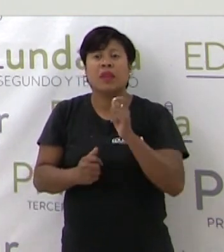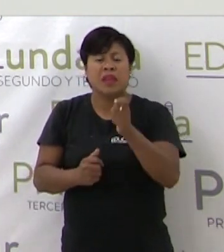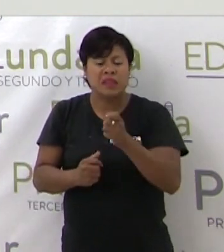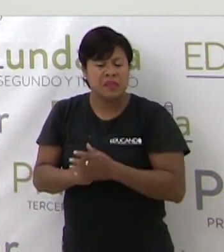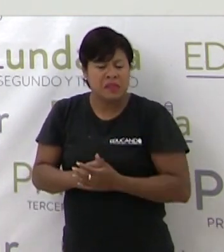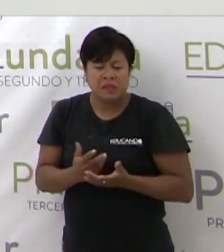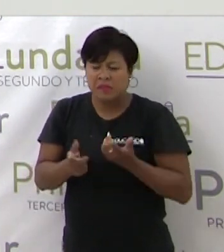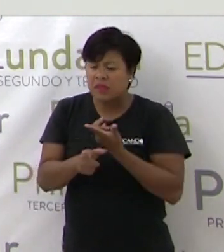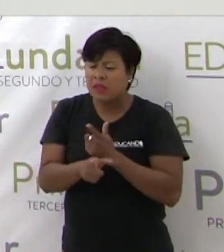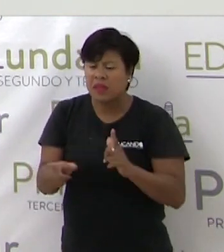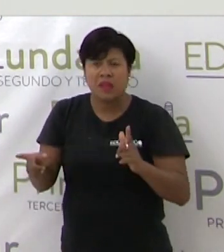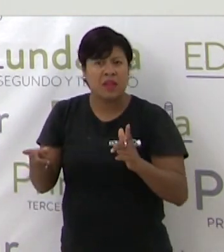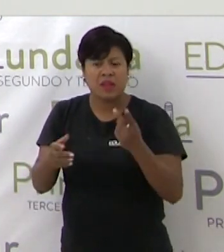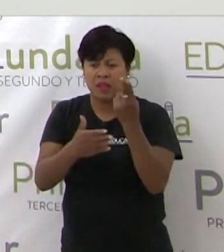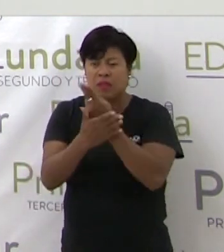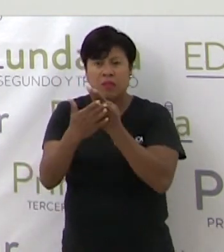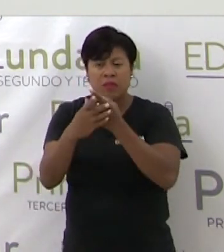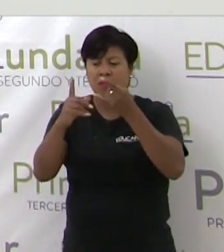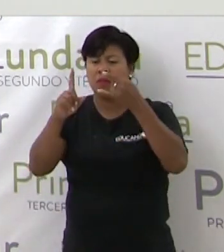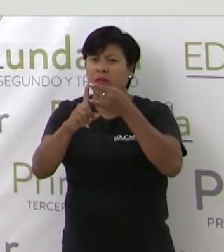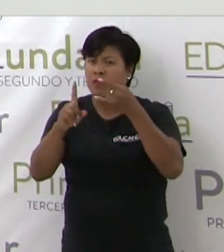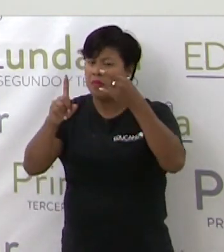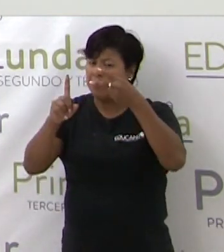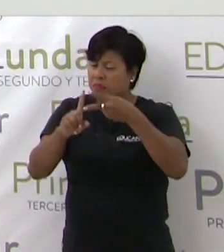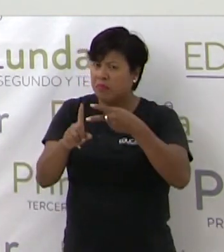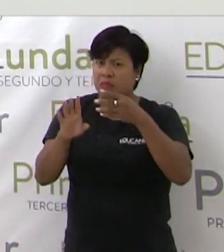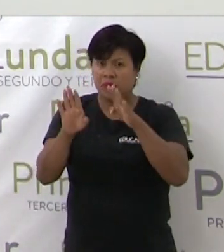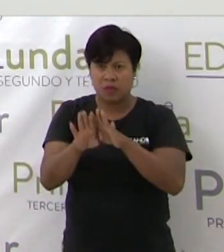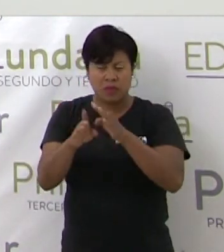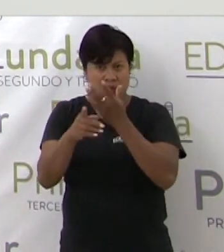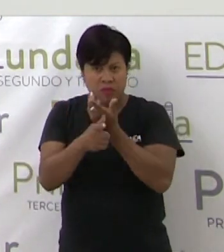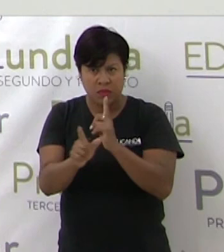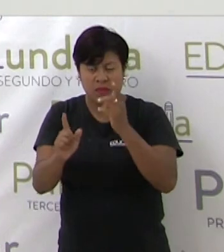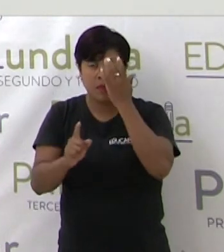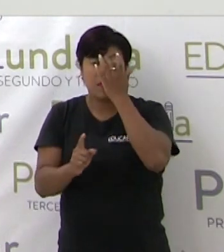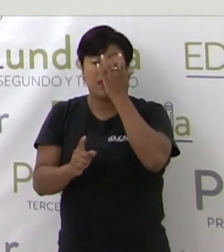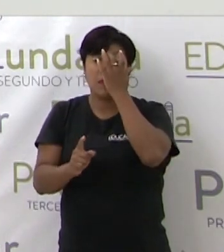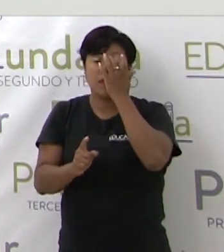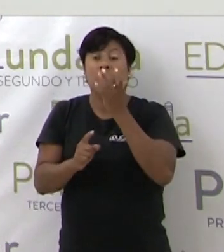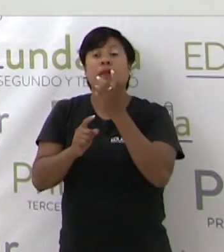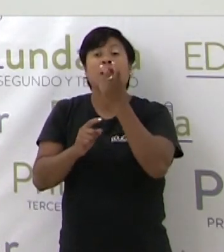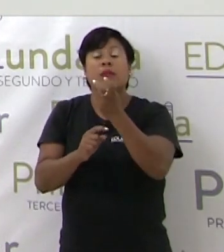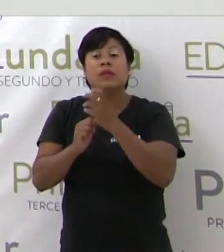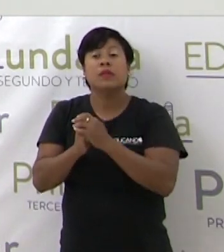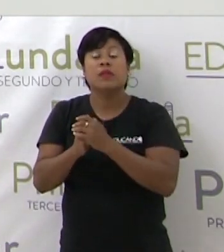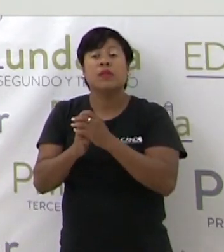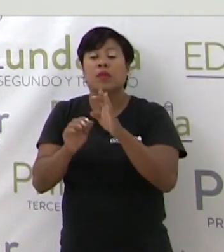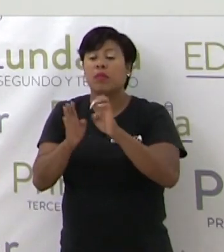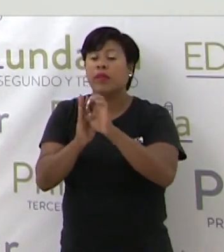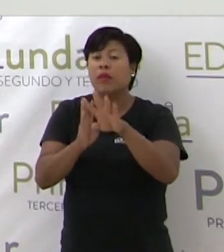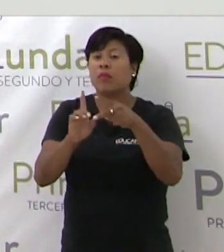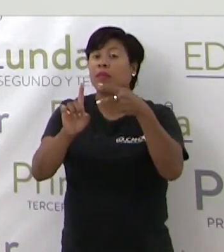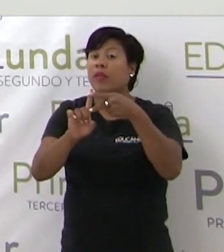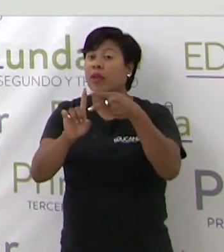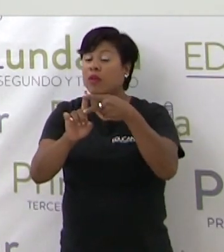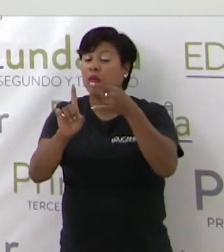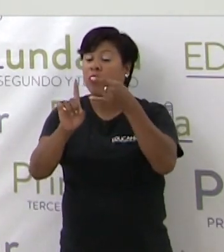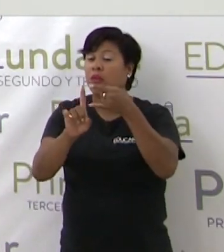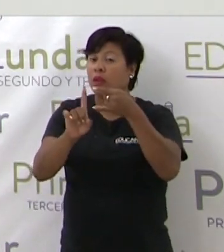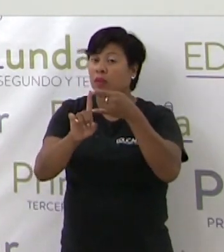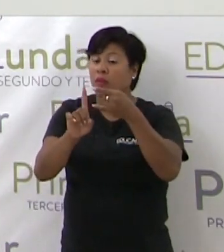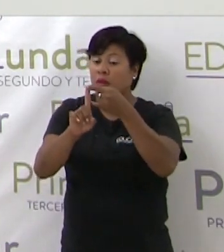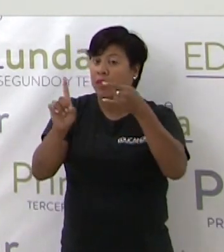figura regular, es decir, cualquier polígono, y polígonos o figuras geométricas regulares los conocemos: el triángulo, el cuadrado,